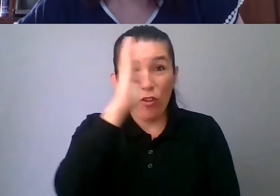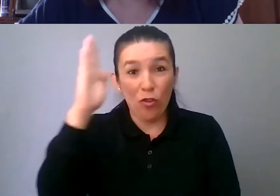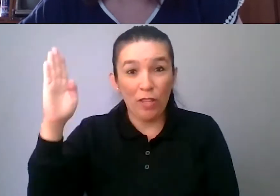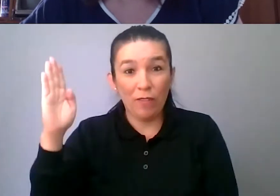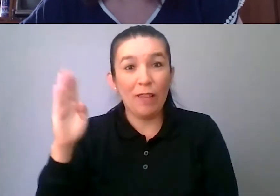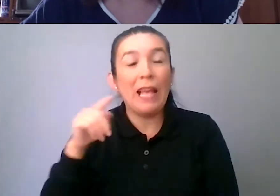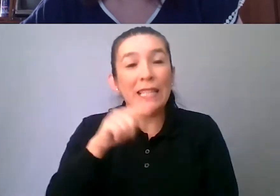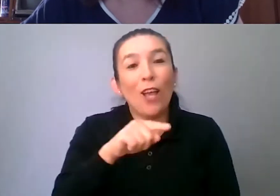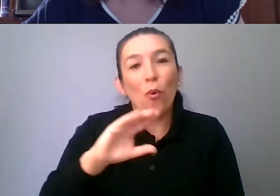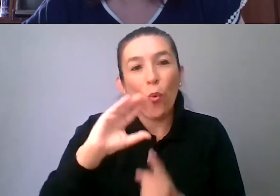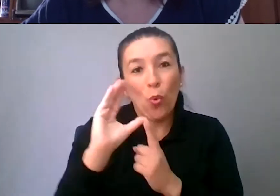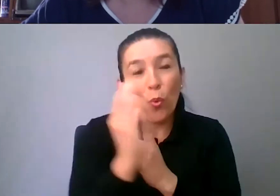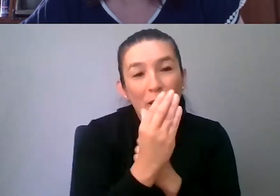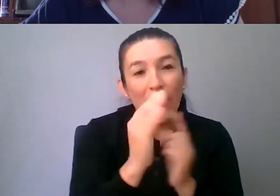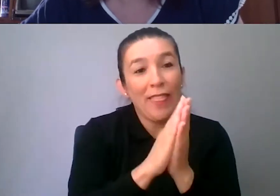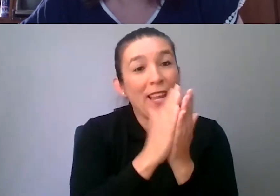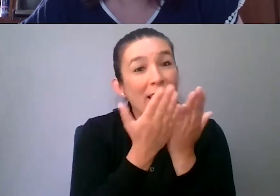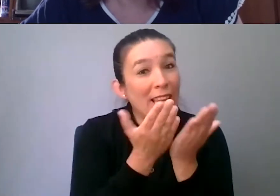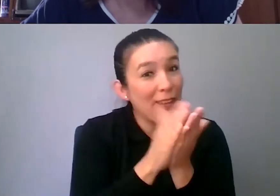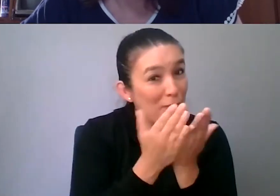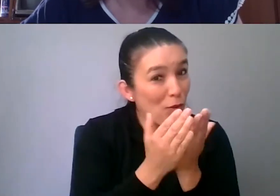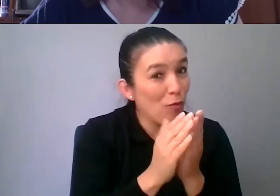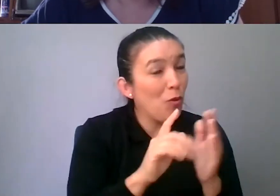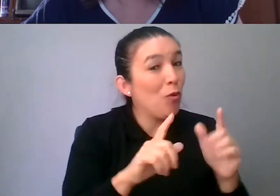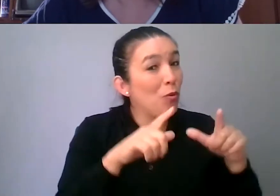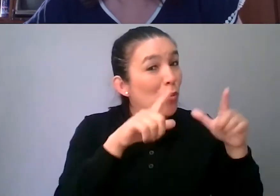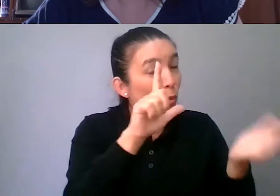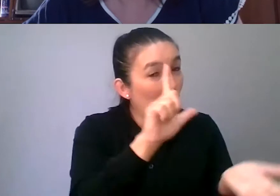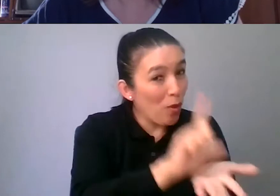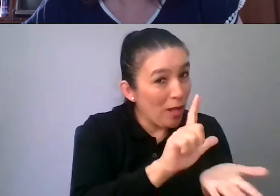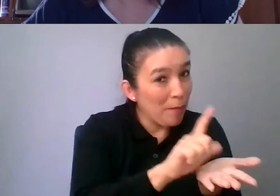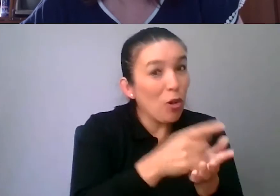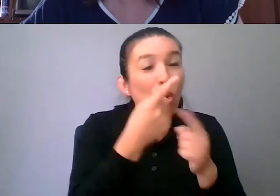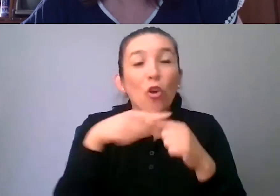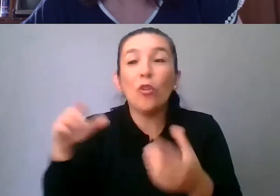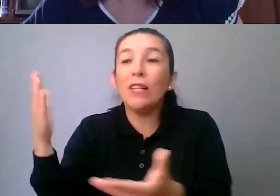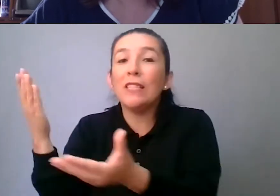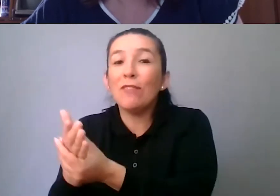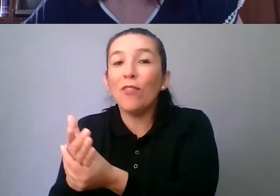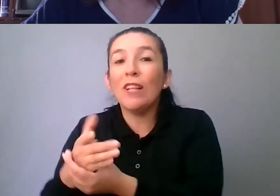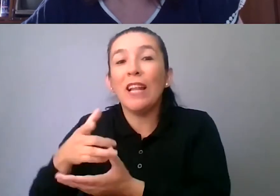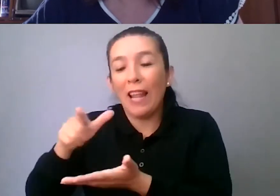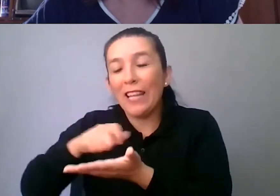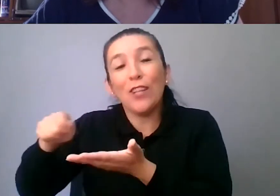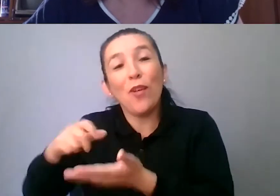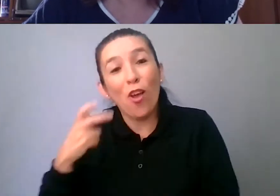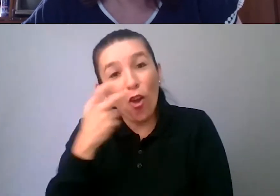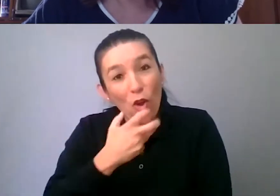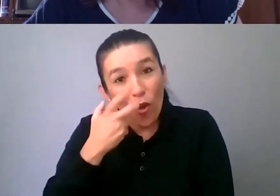libro. Pero existe un espacio como el Archivo de Literatura Oral y Tradiciones Populares que sí se estudia